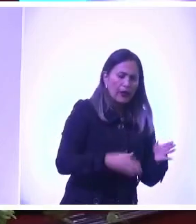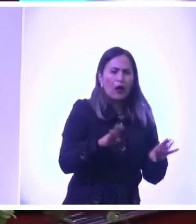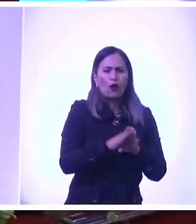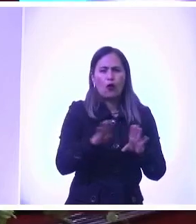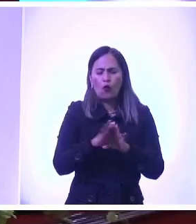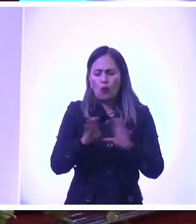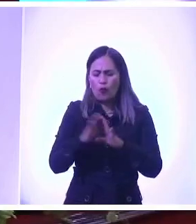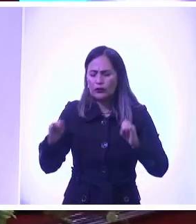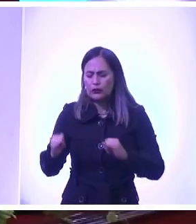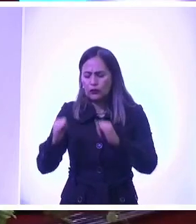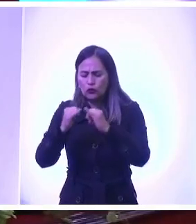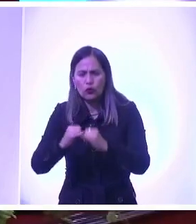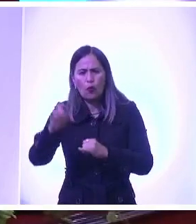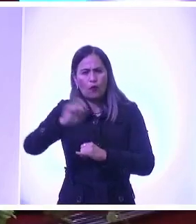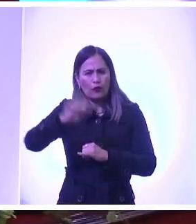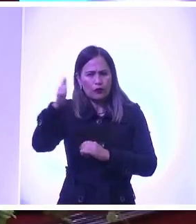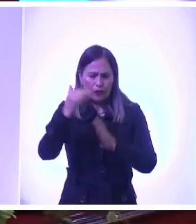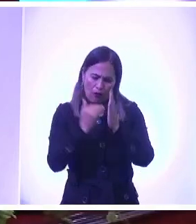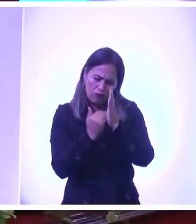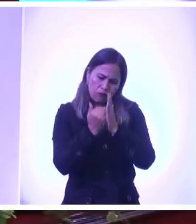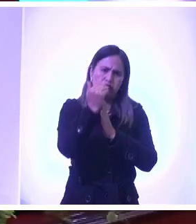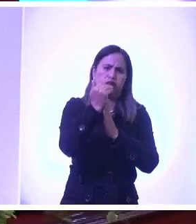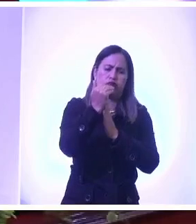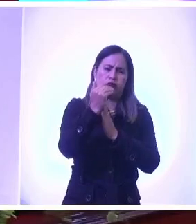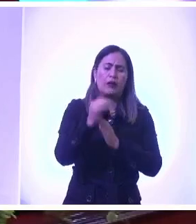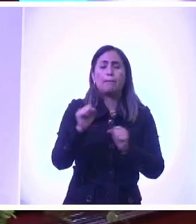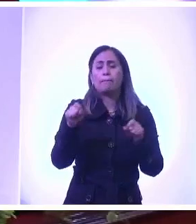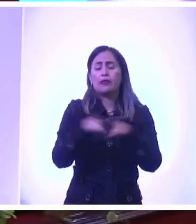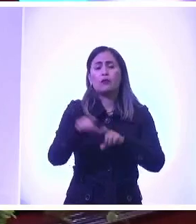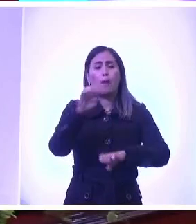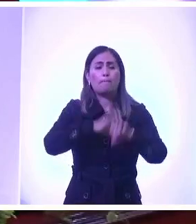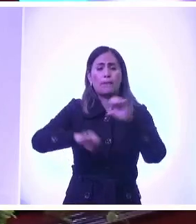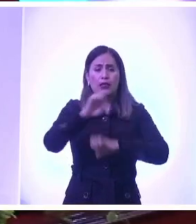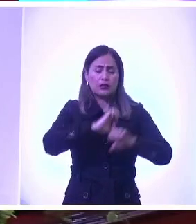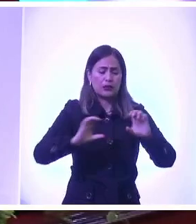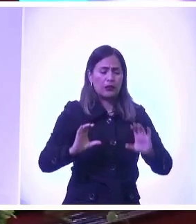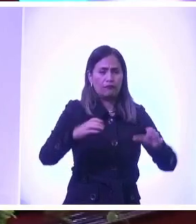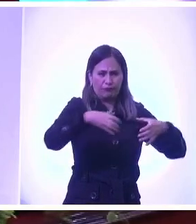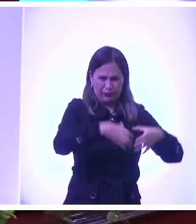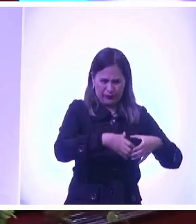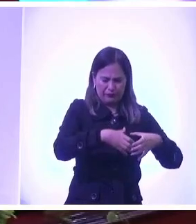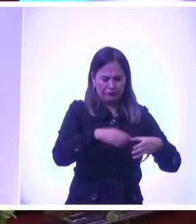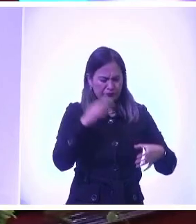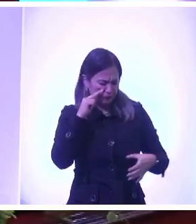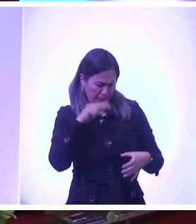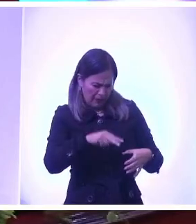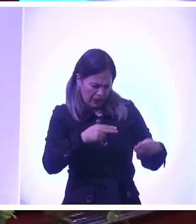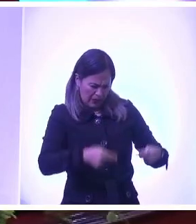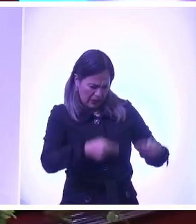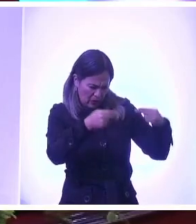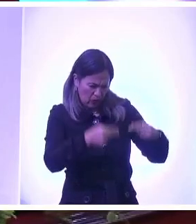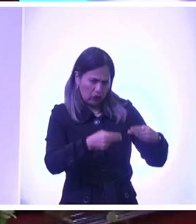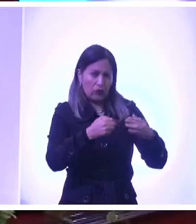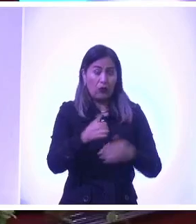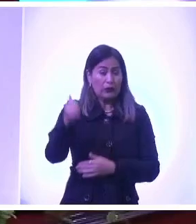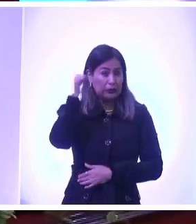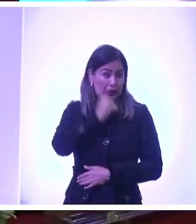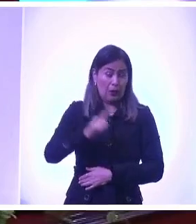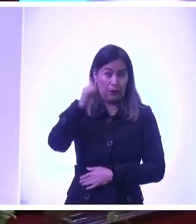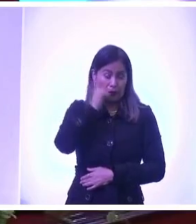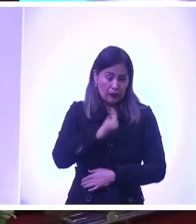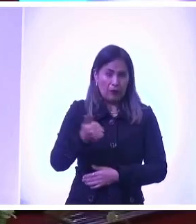las instituciones públicas y ahora desde el sector empresarial también puedo darme cuenta que no todo es ser